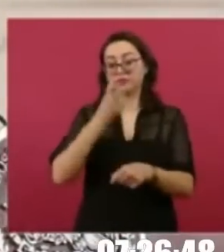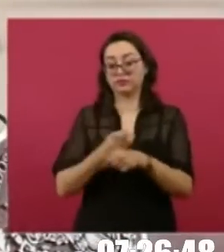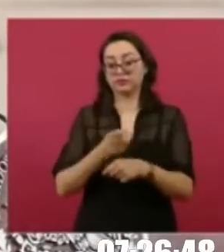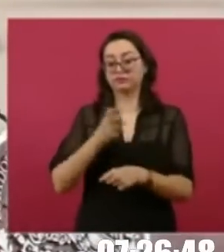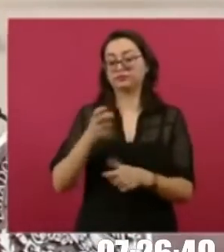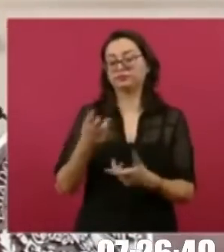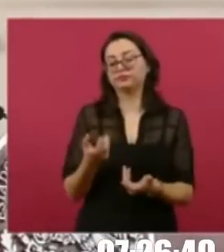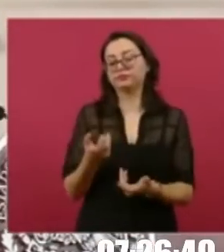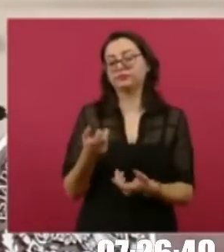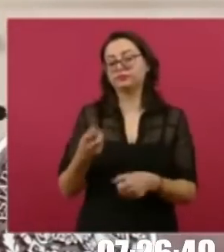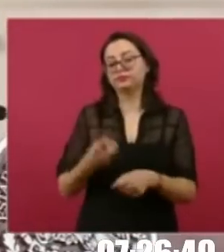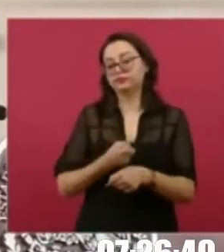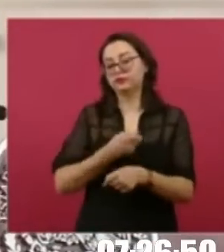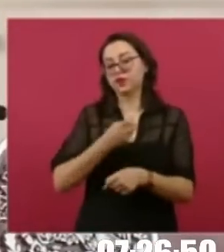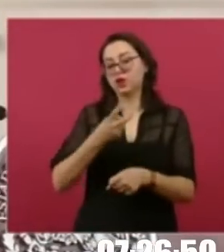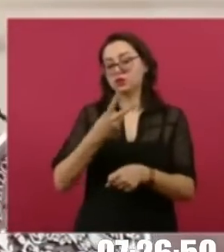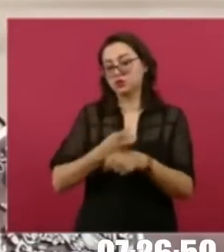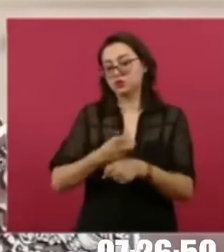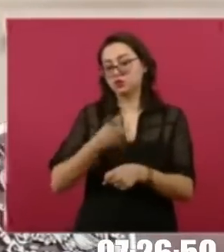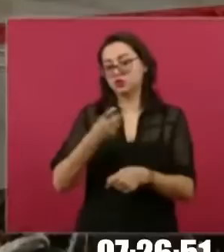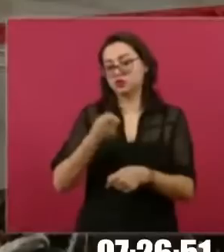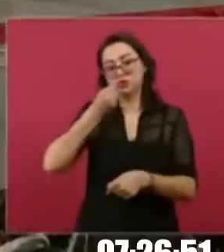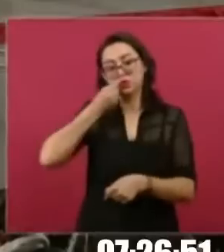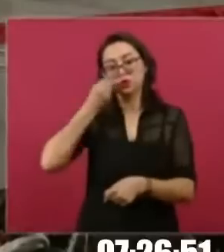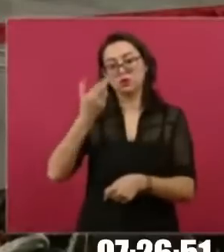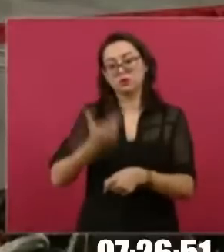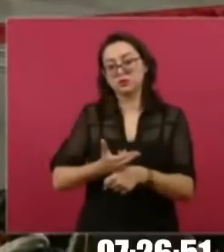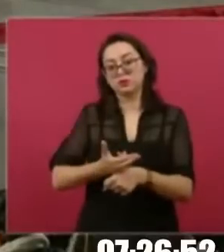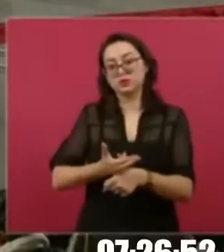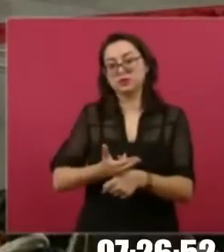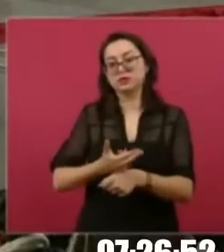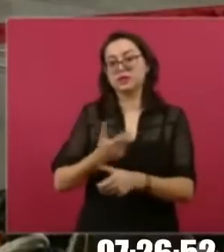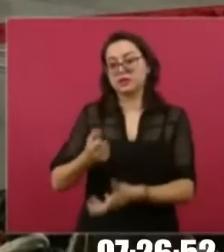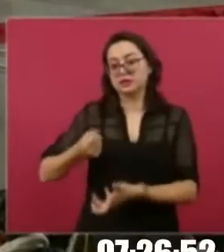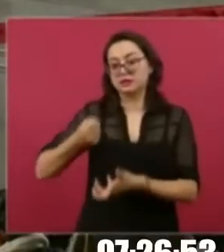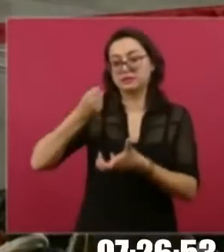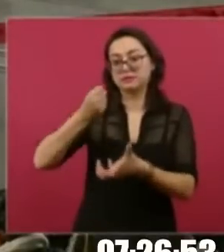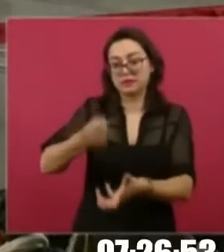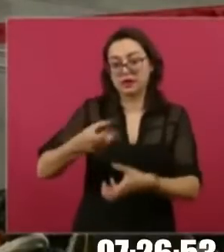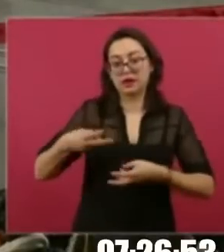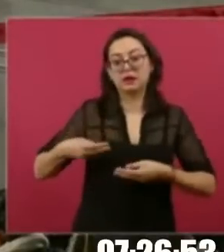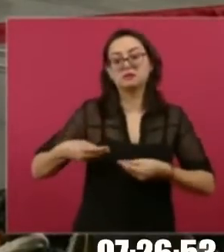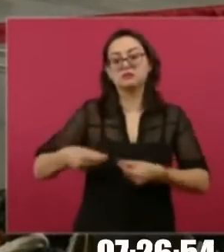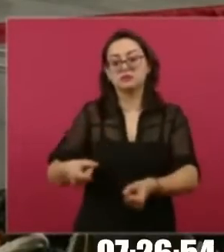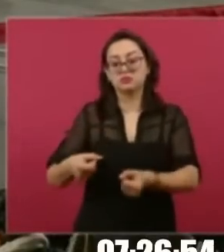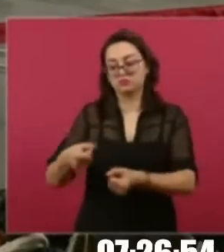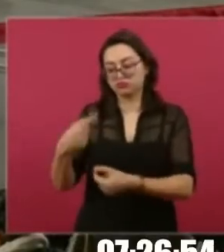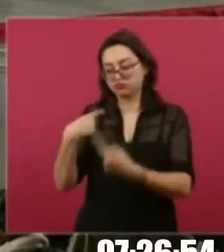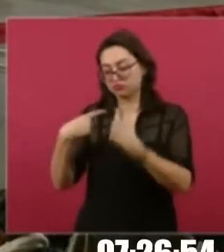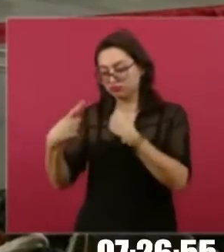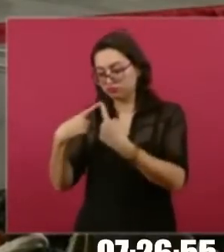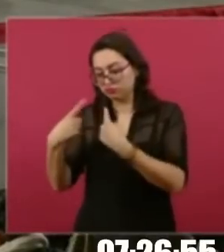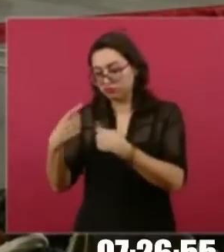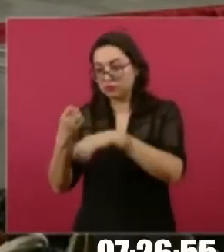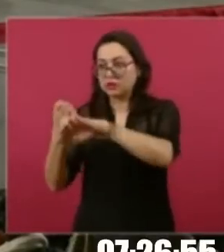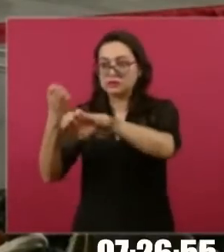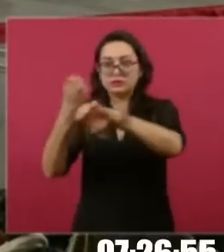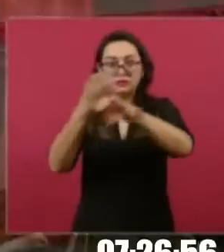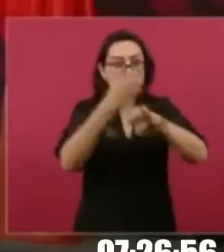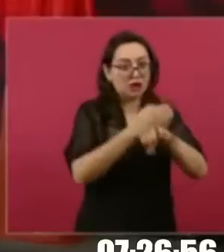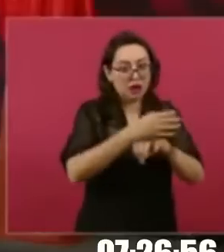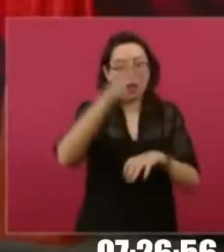egresos Por eso nos acompaña el día de hoy el subsecretario Juan Pablo de Boston han conciliado ya junto con los Estados